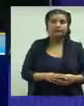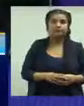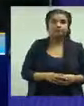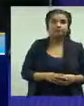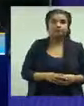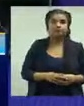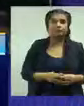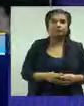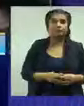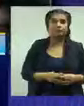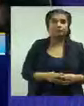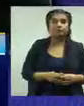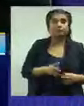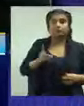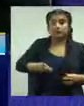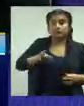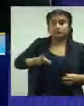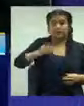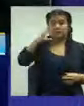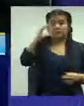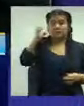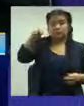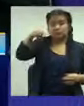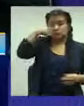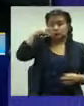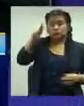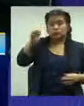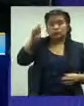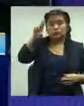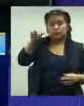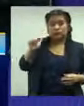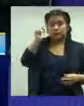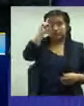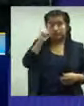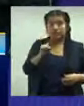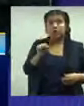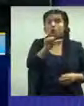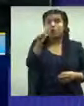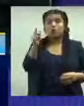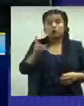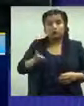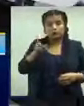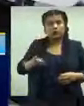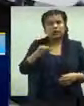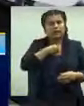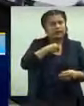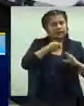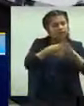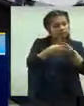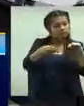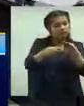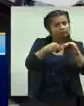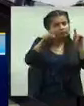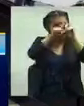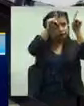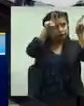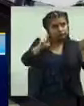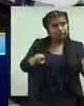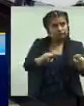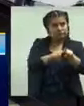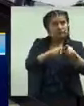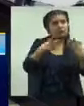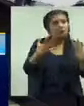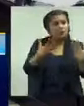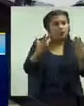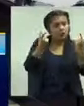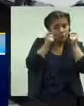sé si, bueno, el diputado Contreras está pidiendo la palabra, pero no sé si alguien de los demás colegas quiere comentar sobre este cuadro, porque es un cuadro muy alarmante,